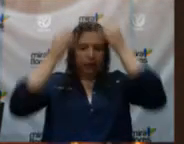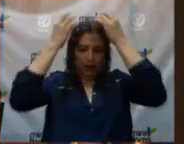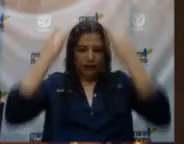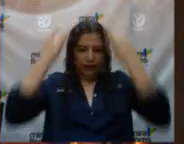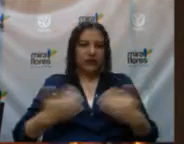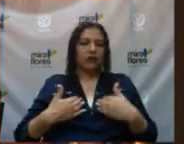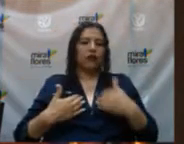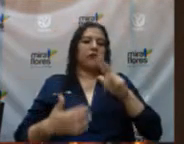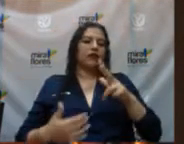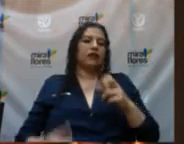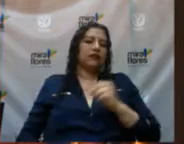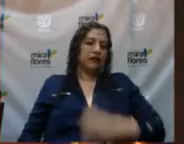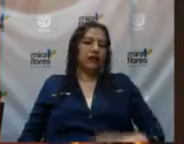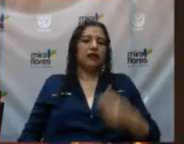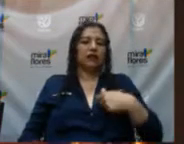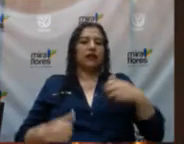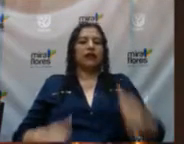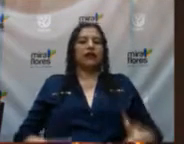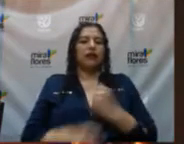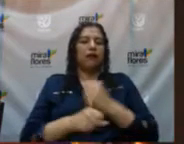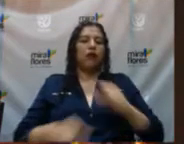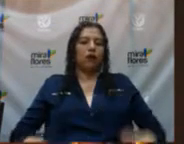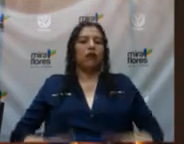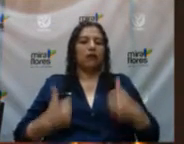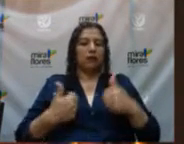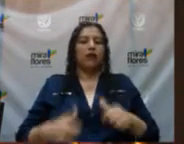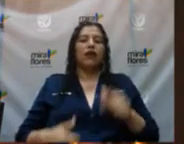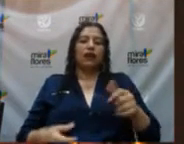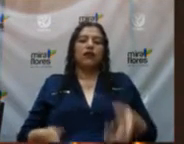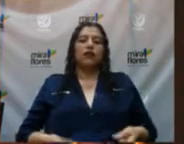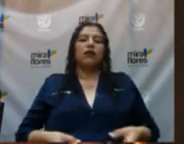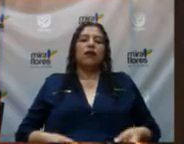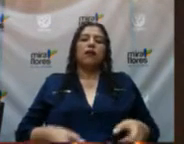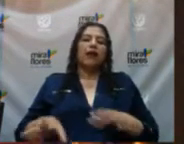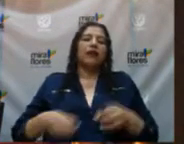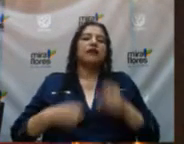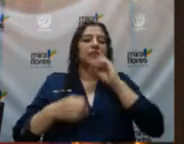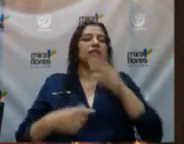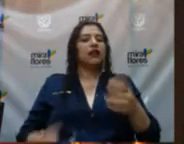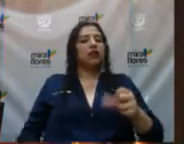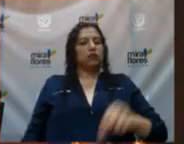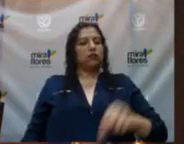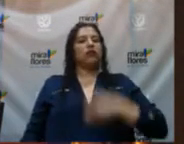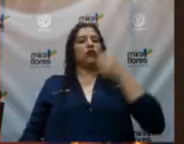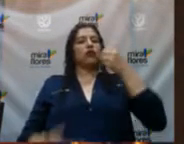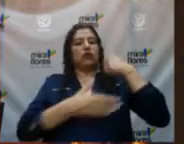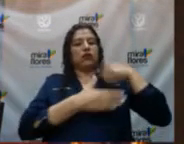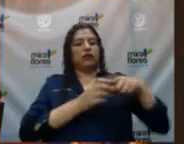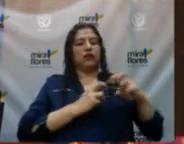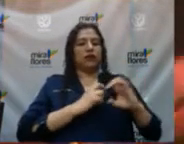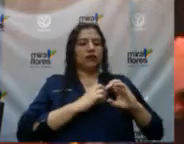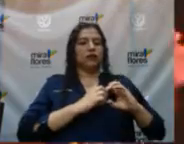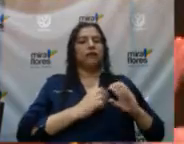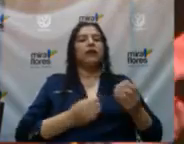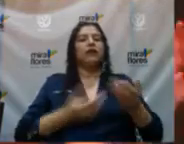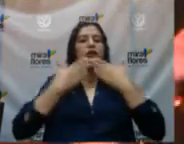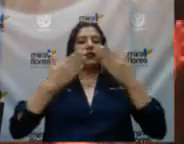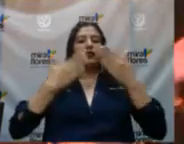aquí trabajo, aquí vivo, y eso me hace decir que llevo con orgullo a Miraflores en mi corazón. Muchas